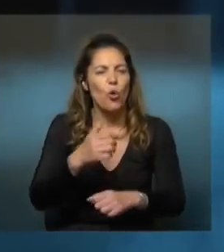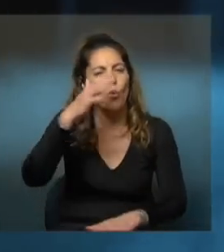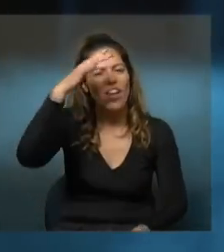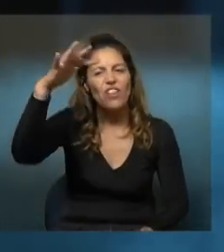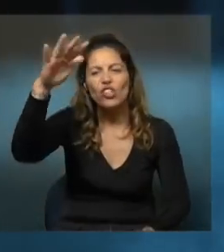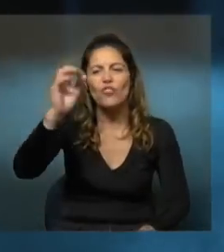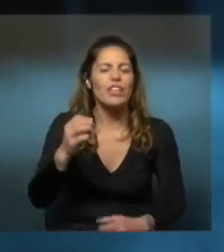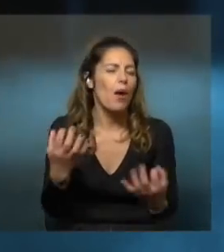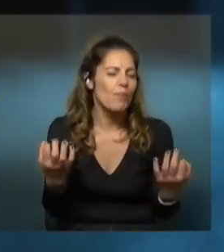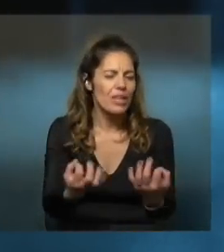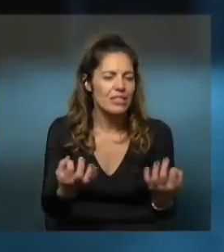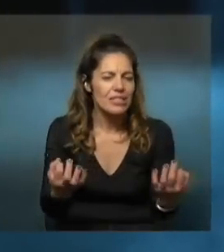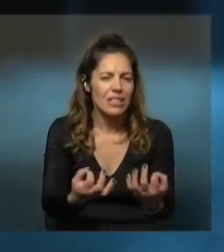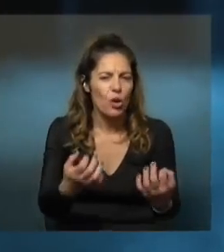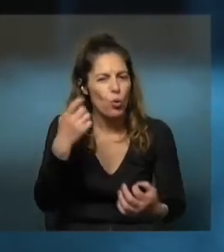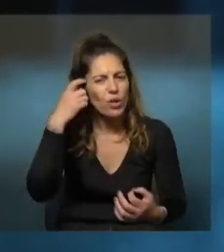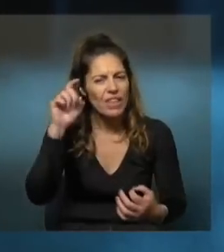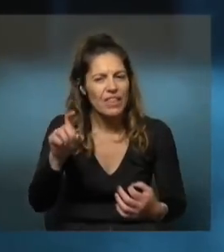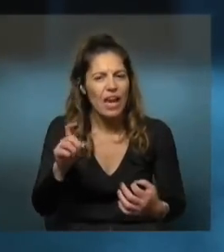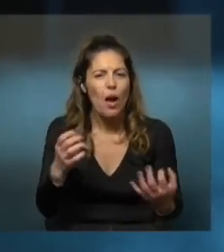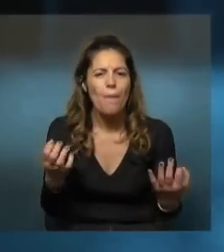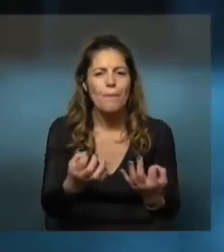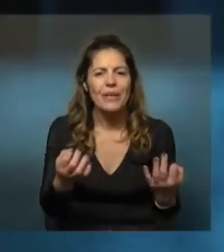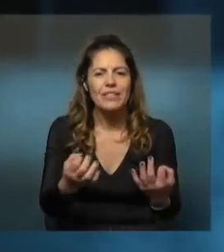especial que se llama